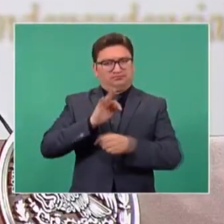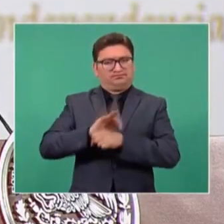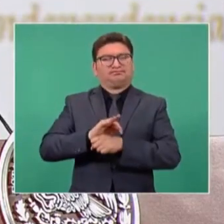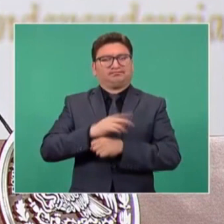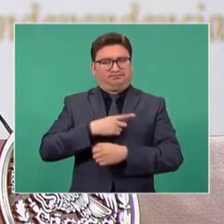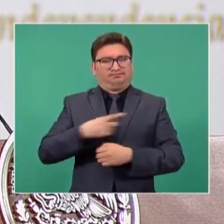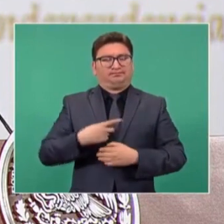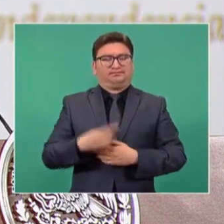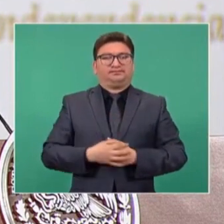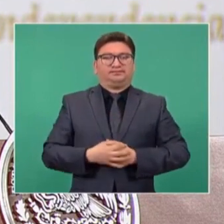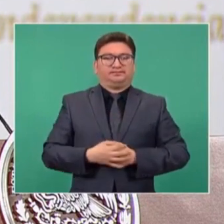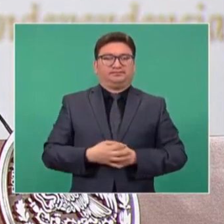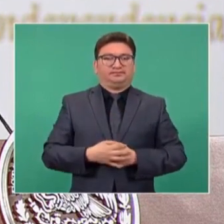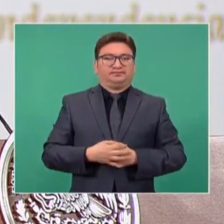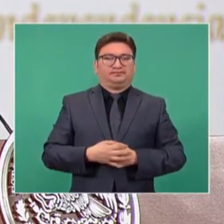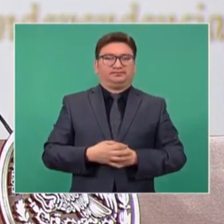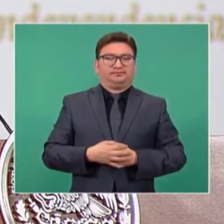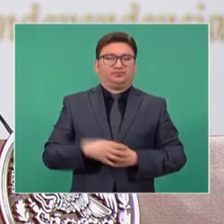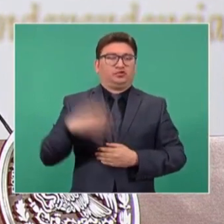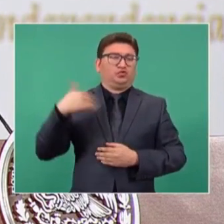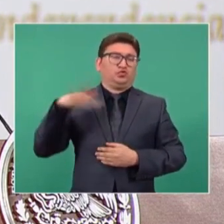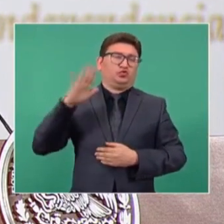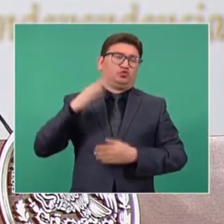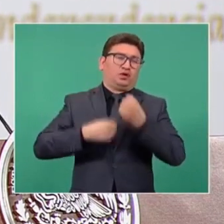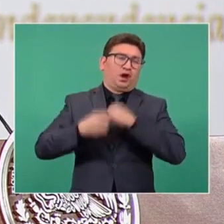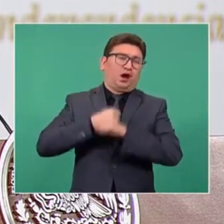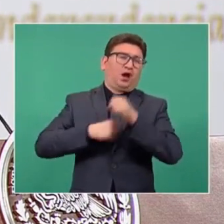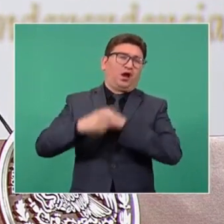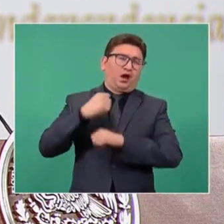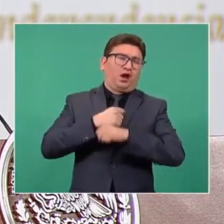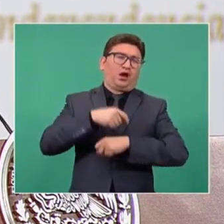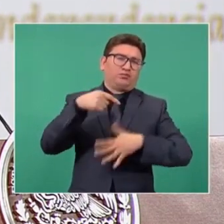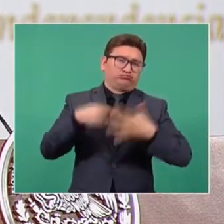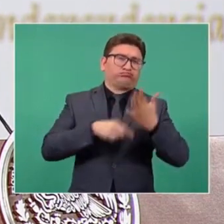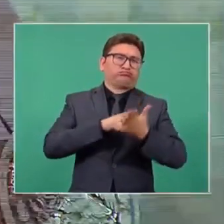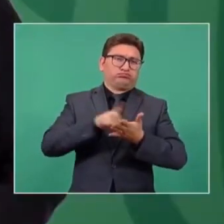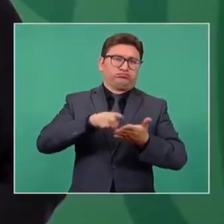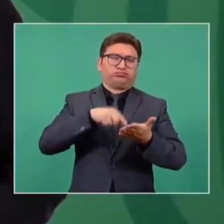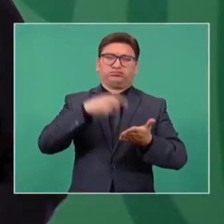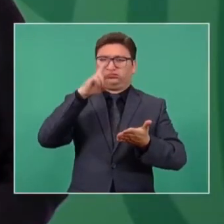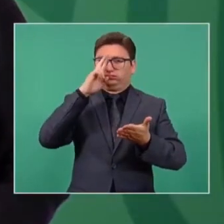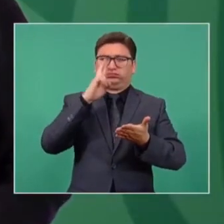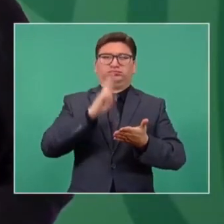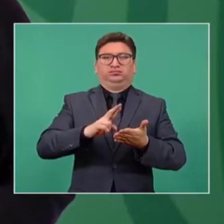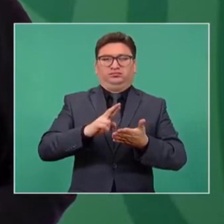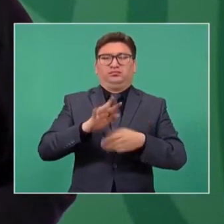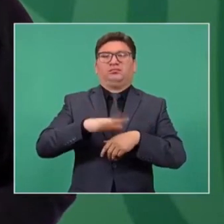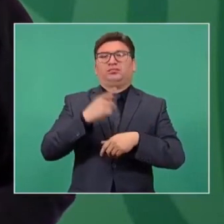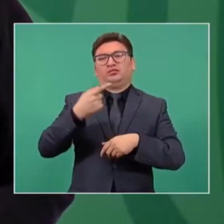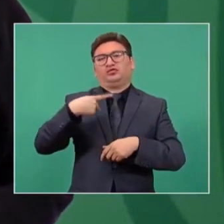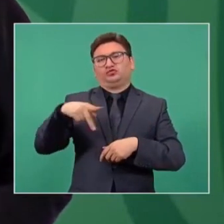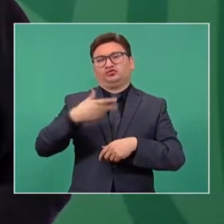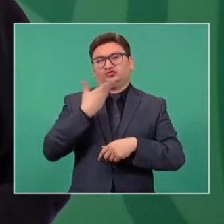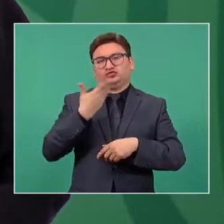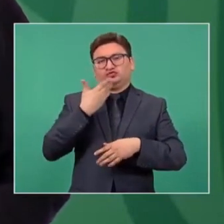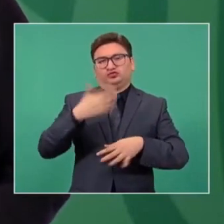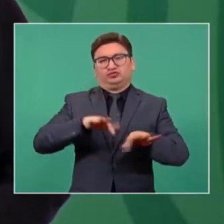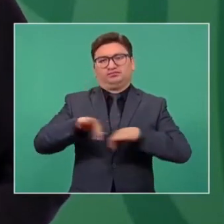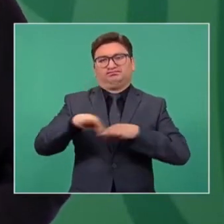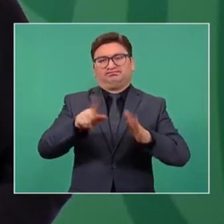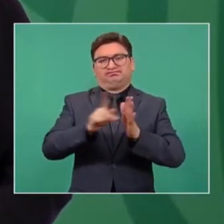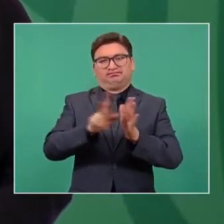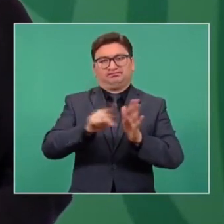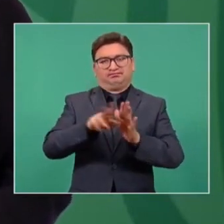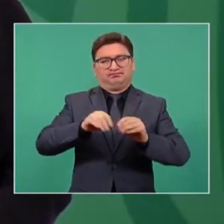conquistados desde hace siglos por el periodismo y